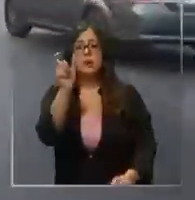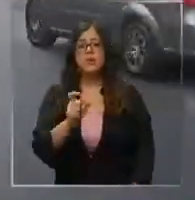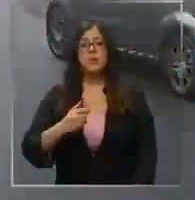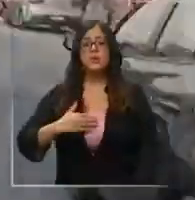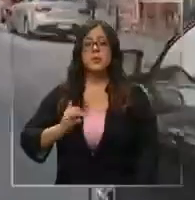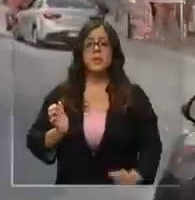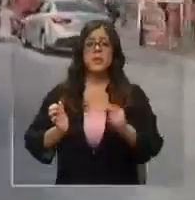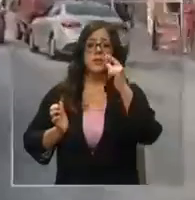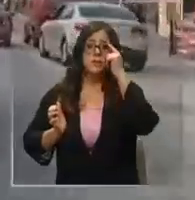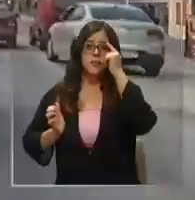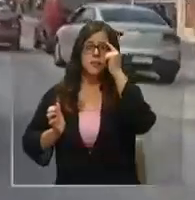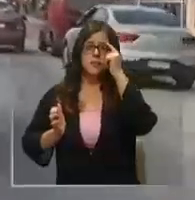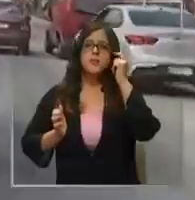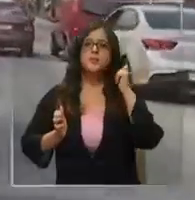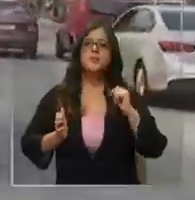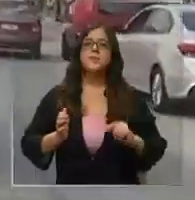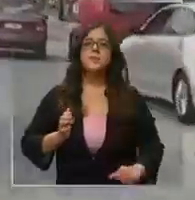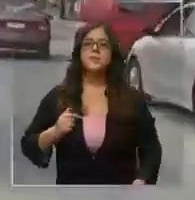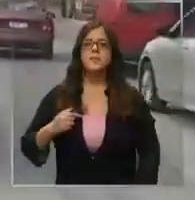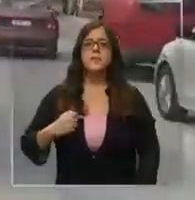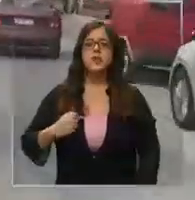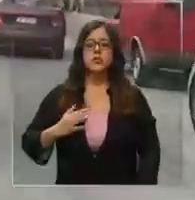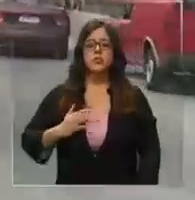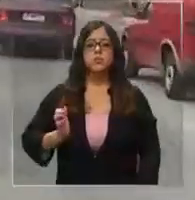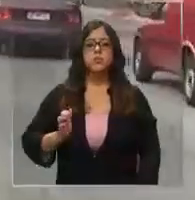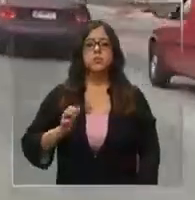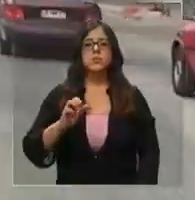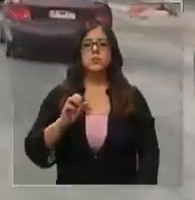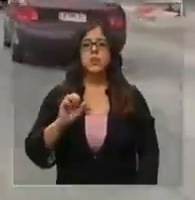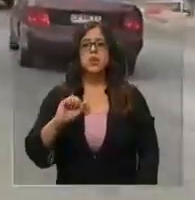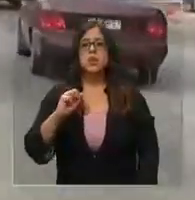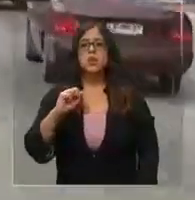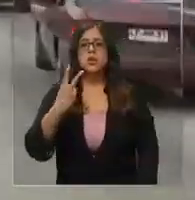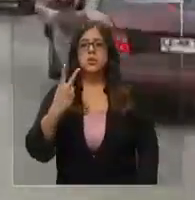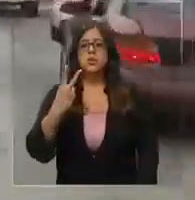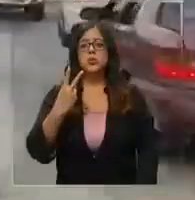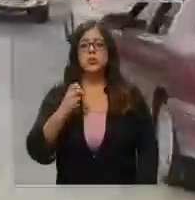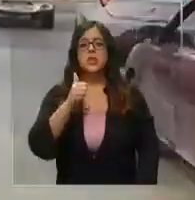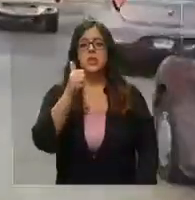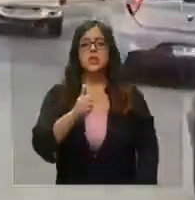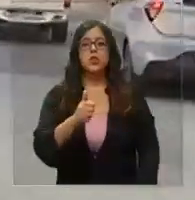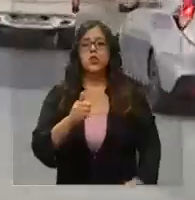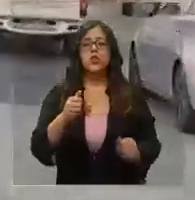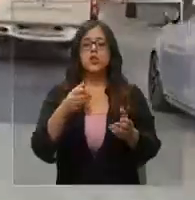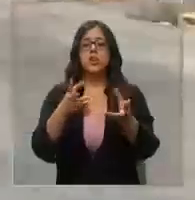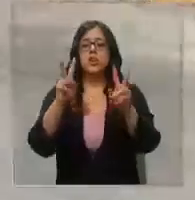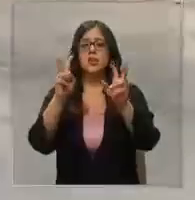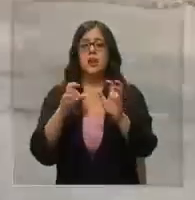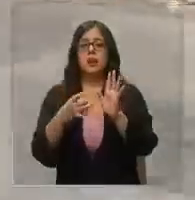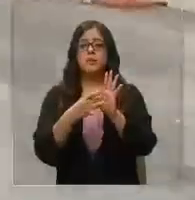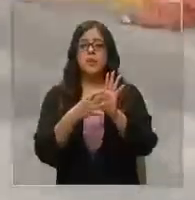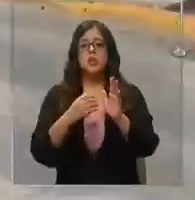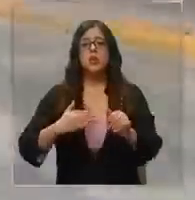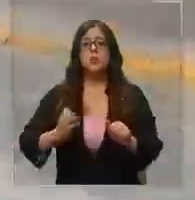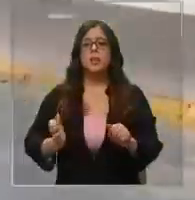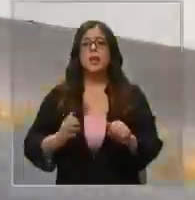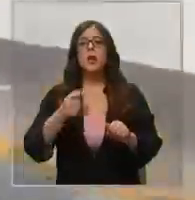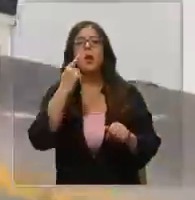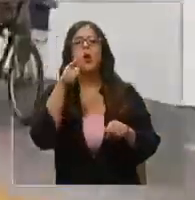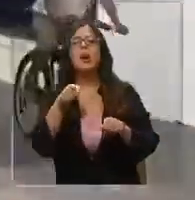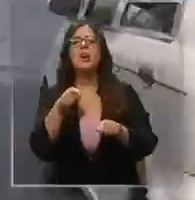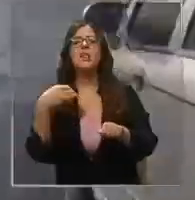investigaciones. Perfecto, general Luis Silva, subdirector de crimen organizado de la PDI. ¿Puede comentar cuántos operativos se dan en simultáneo? Se hablaba de que habían